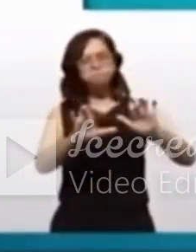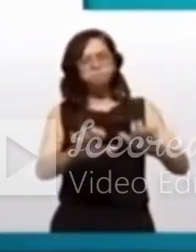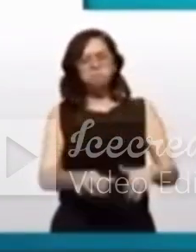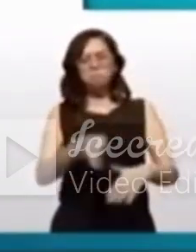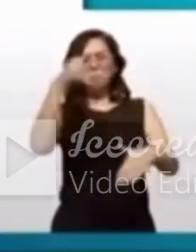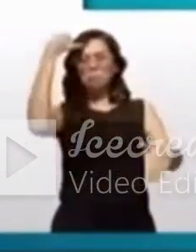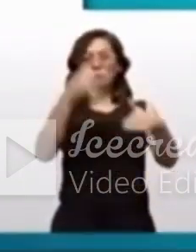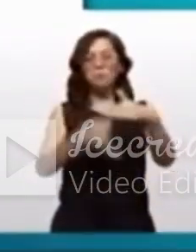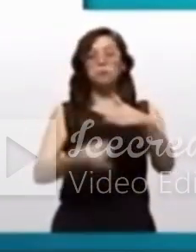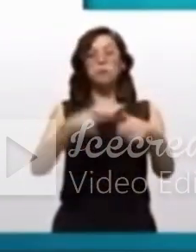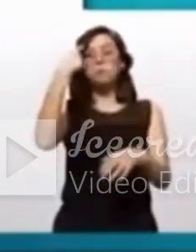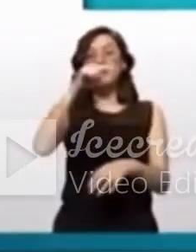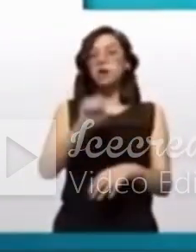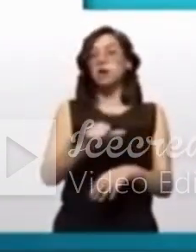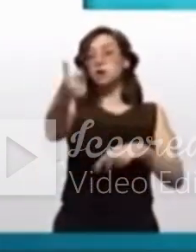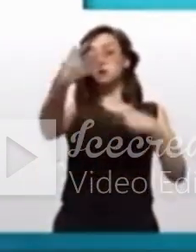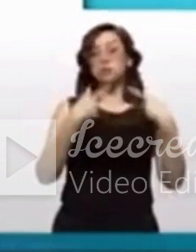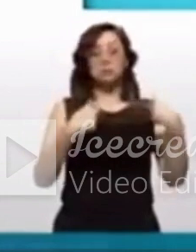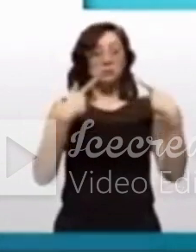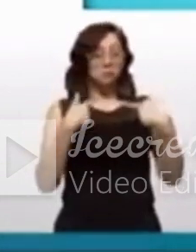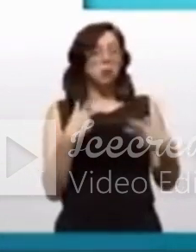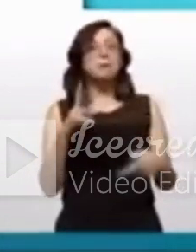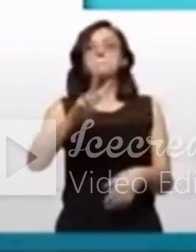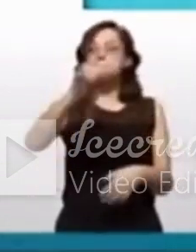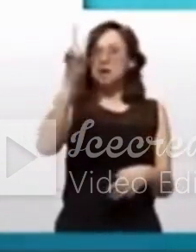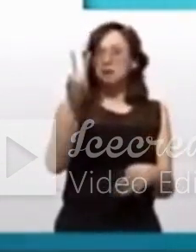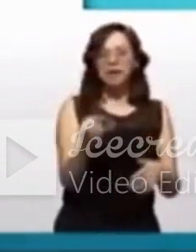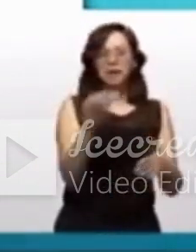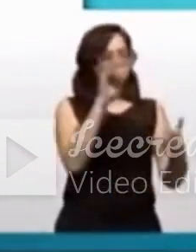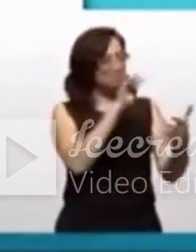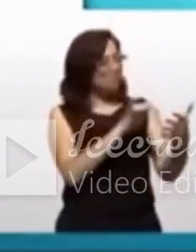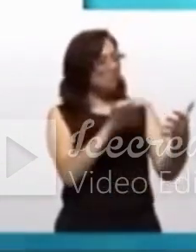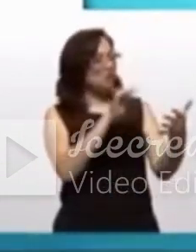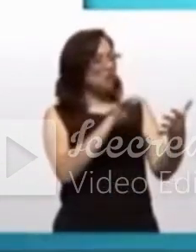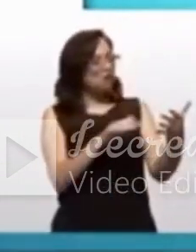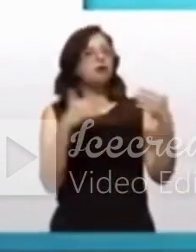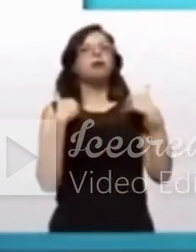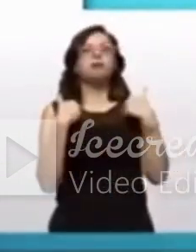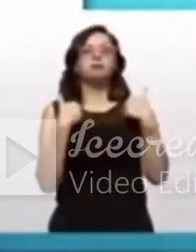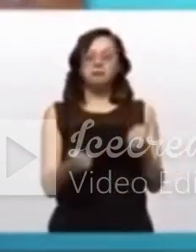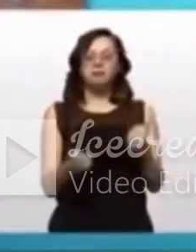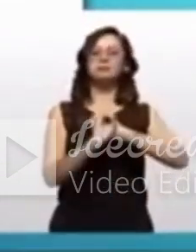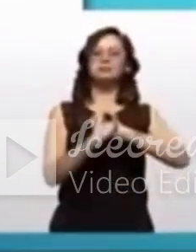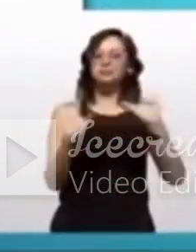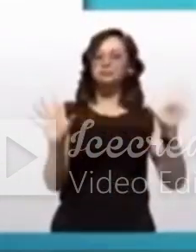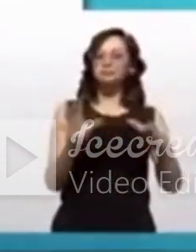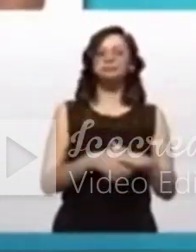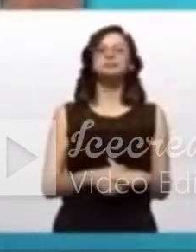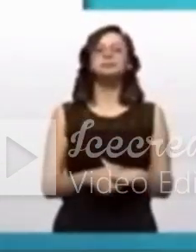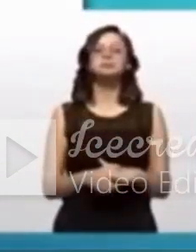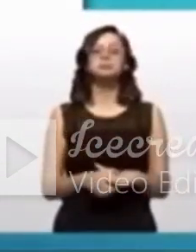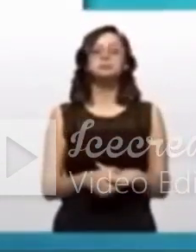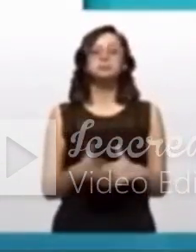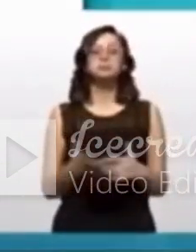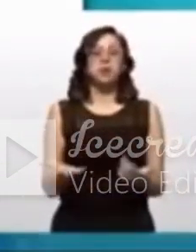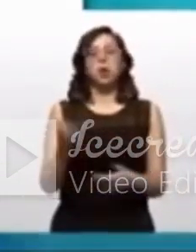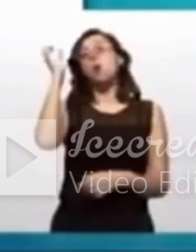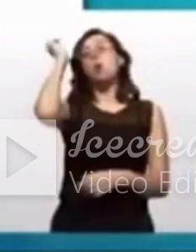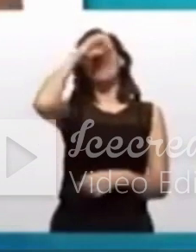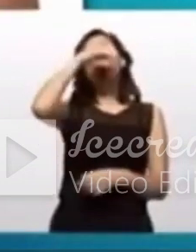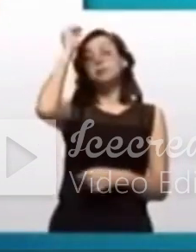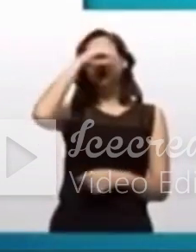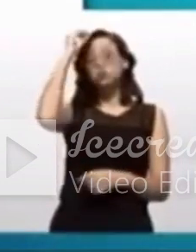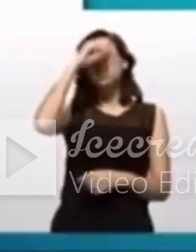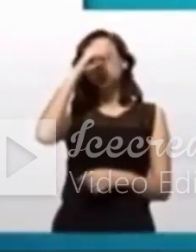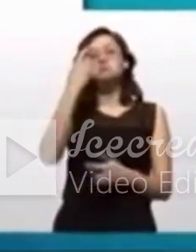que quien está del otro lado se entere de verdad de lo que está hablando. Manifestar el punto de vista que se tiene. La